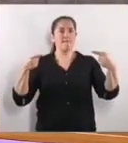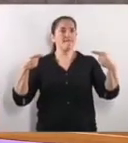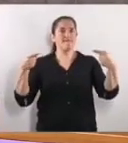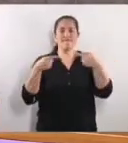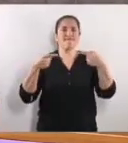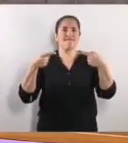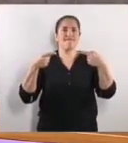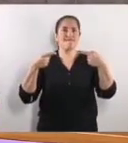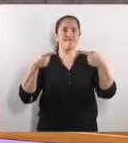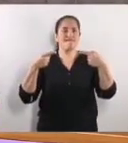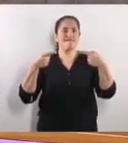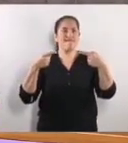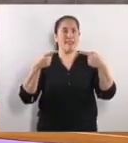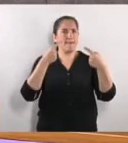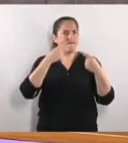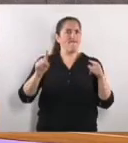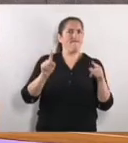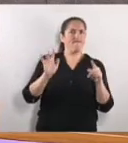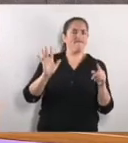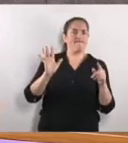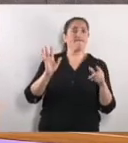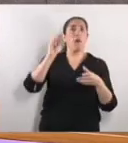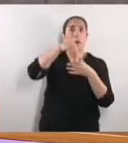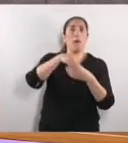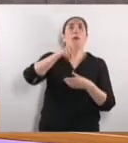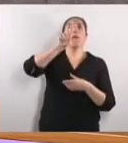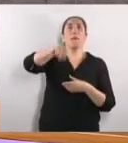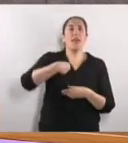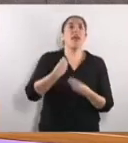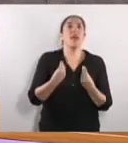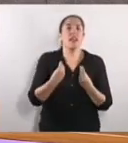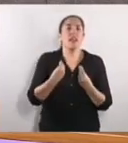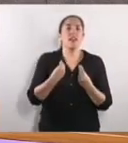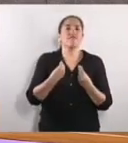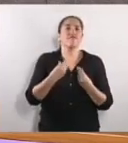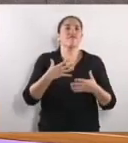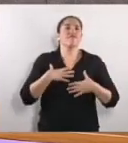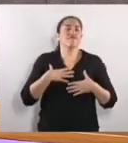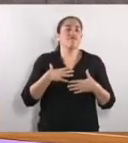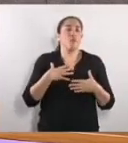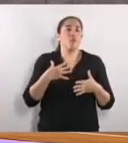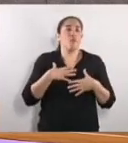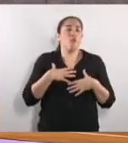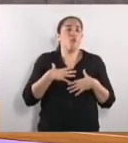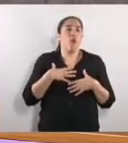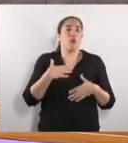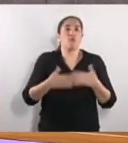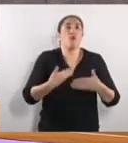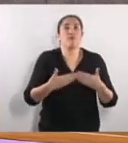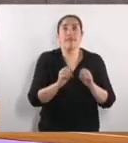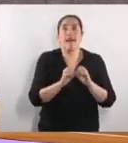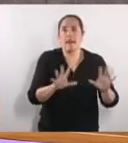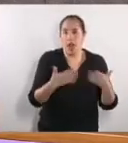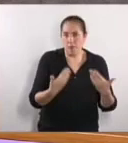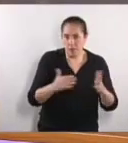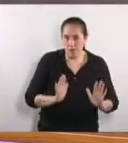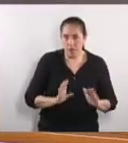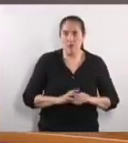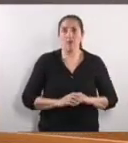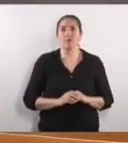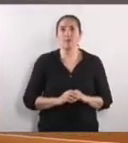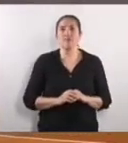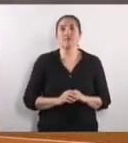esta proteína como propia y va a desencadenar una respuesta inmunológica que puede ser grave. Y entonces